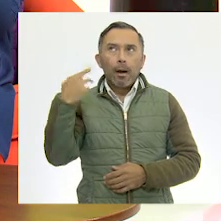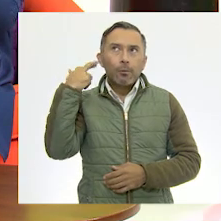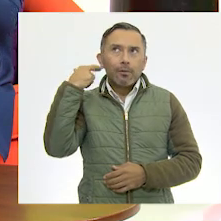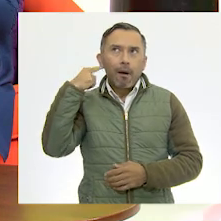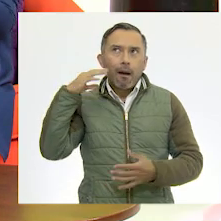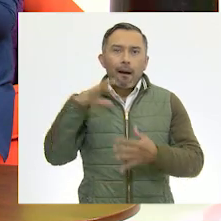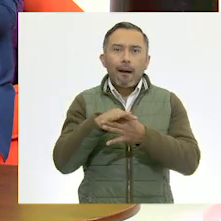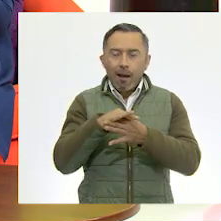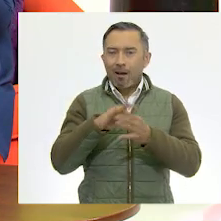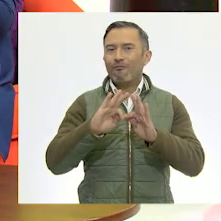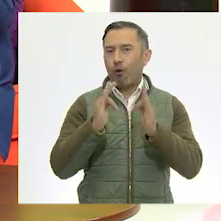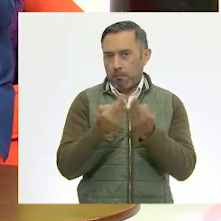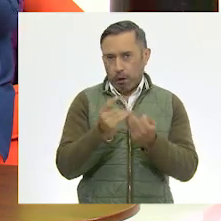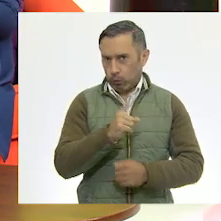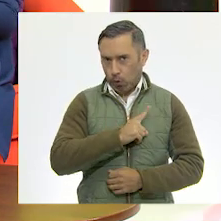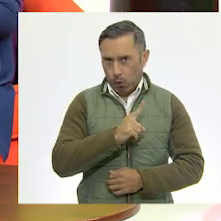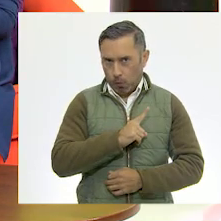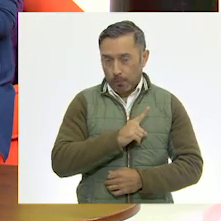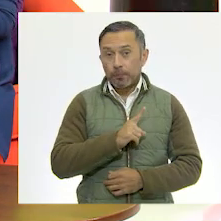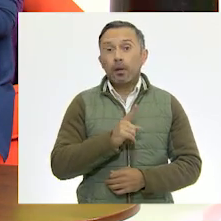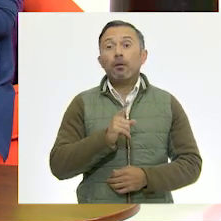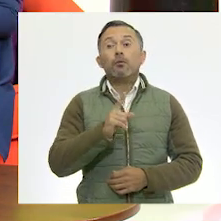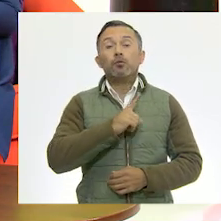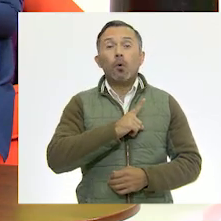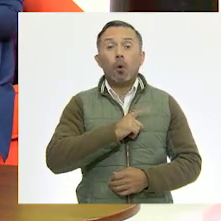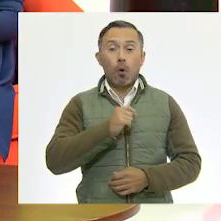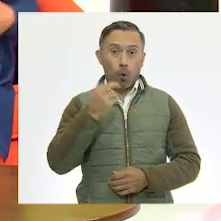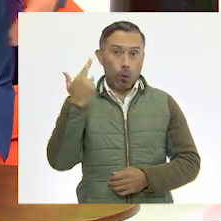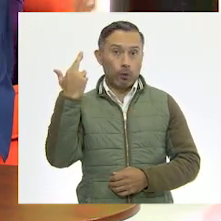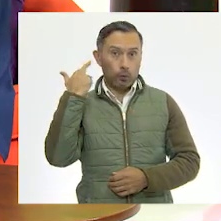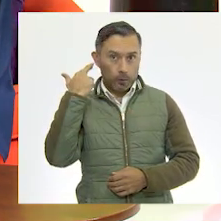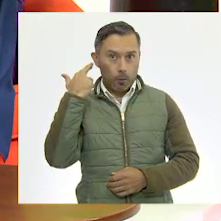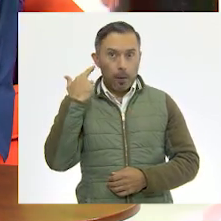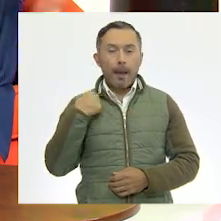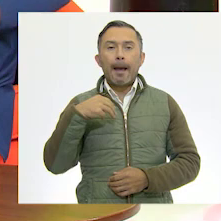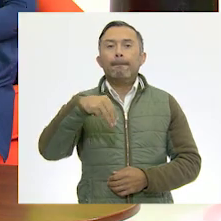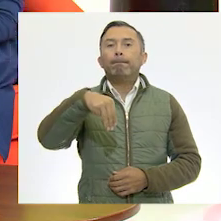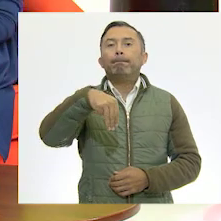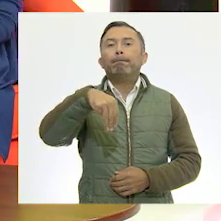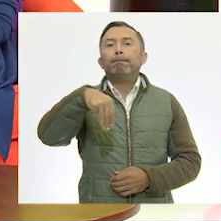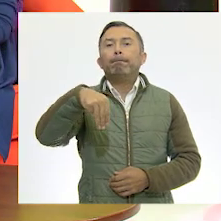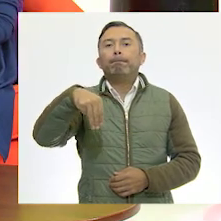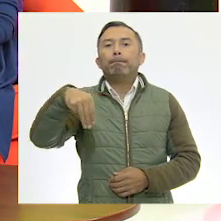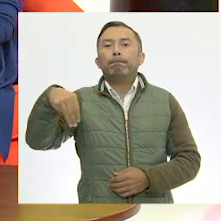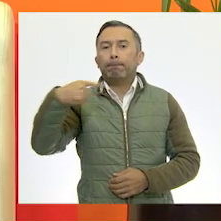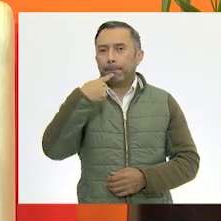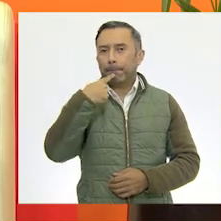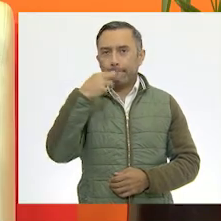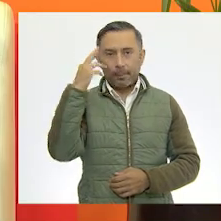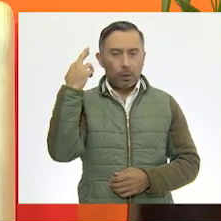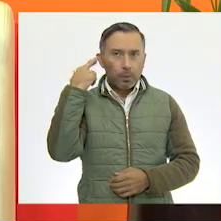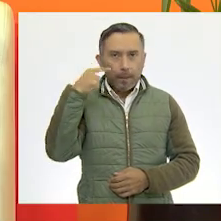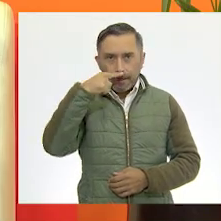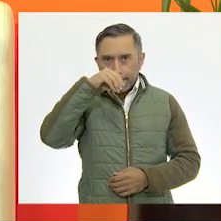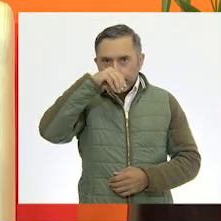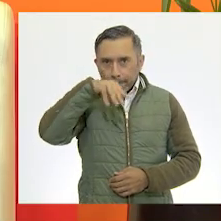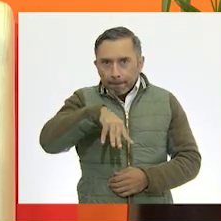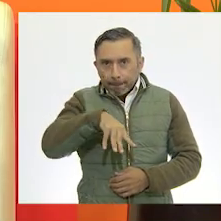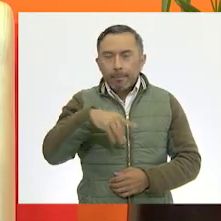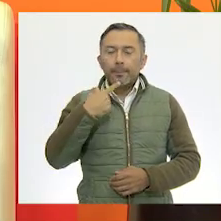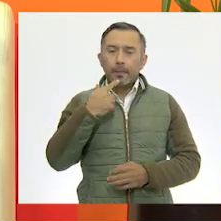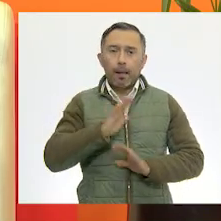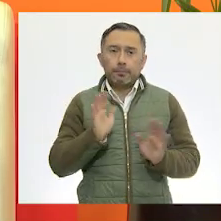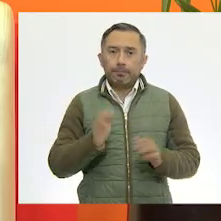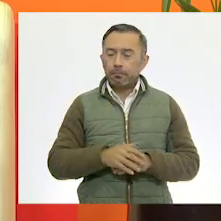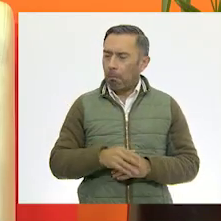M. No, por eso nada más son los sonidos de las consonantes. Muy interesante. Oye, ¿y cómo lo empleas? ¿Cómo empleas